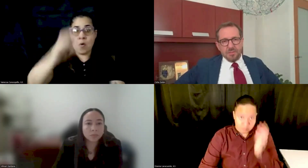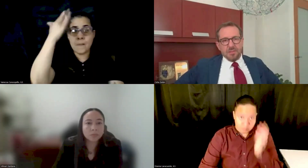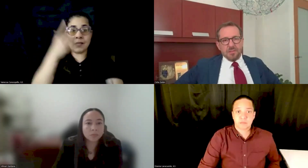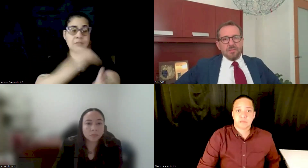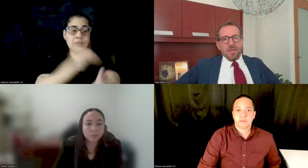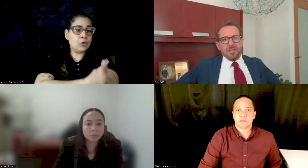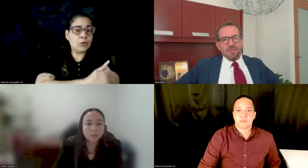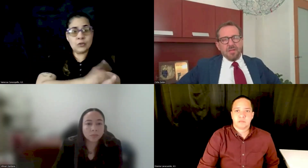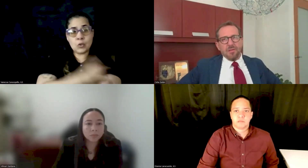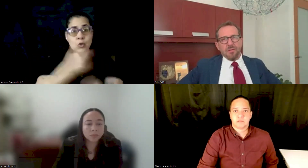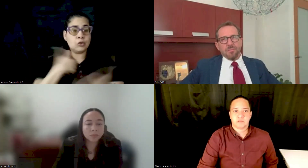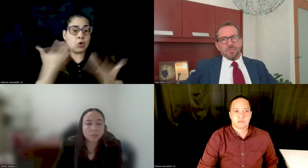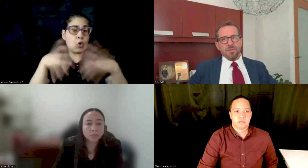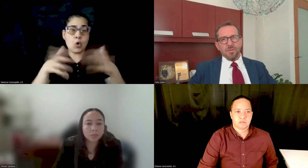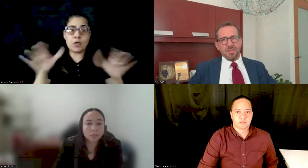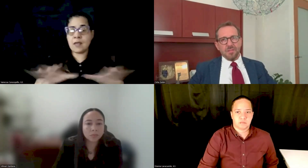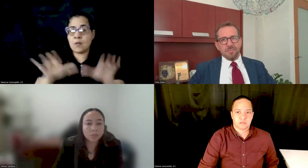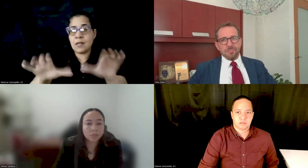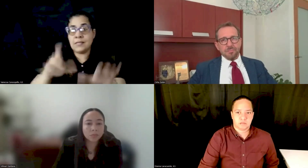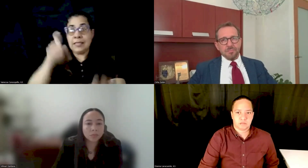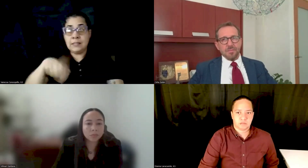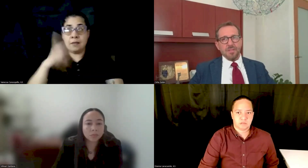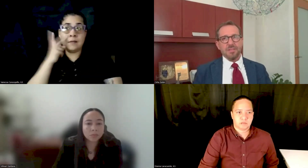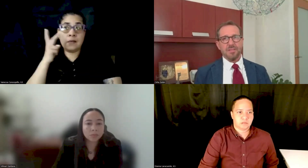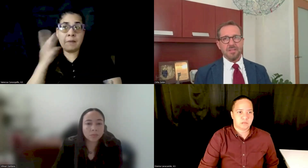hacer? Hay que verlo como que